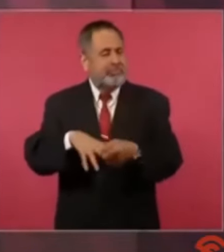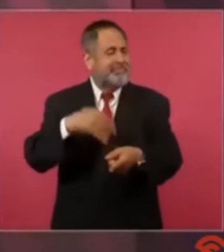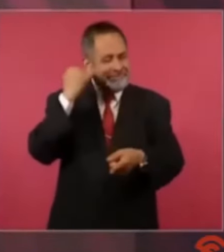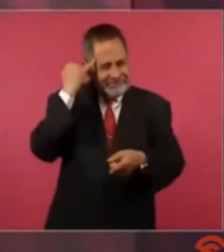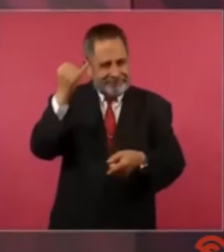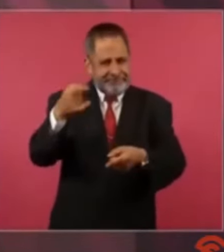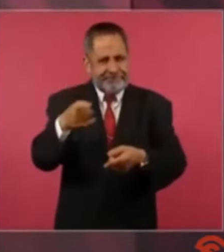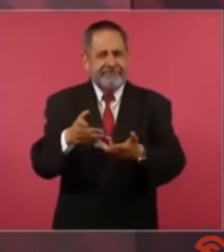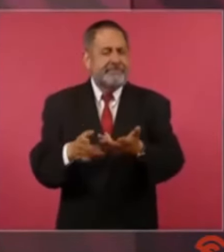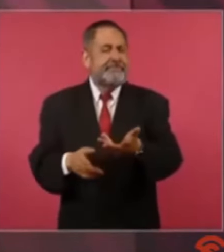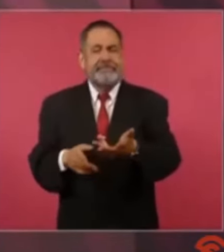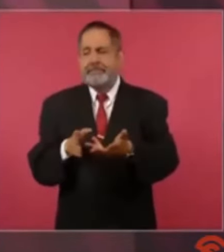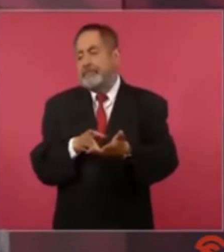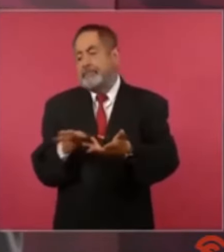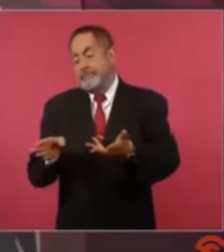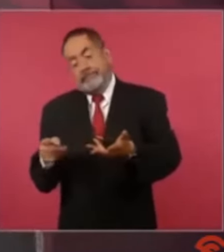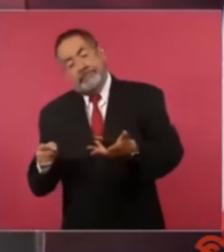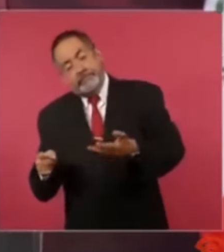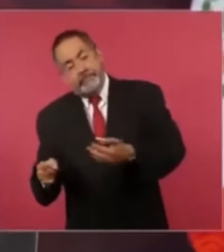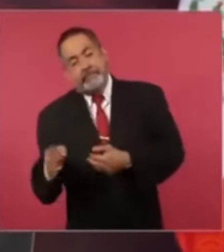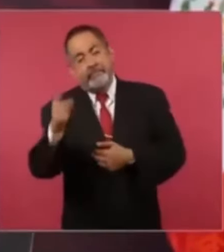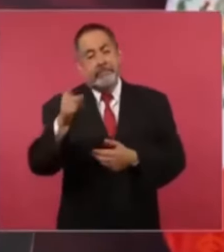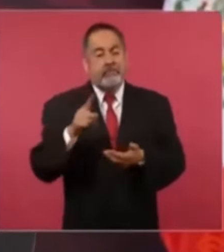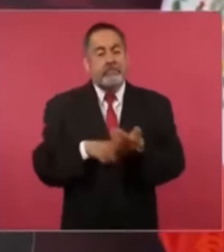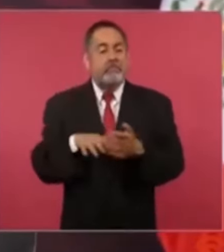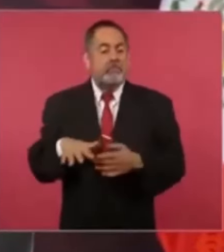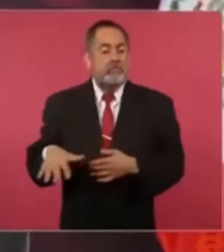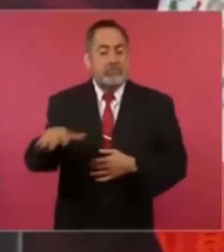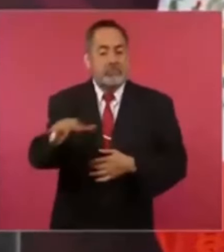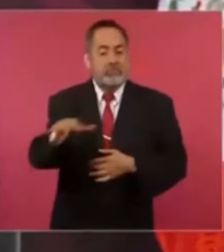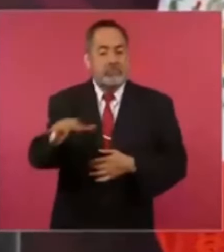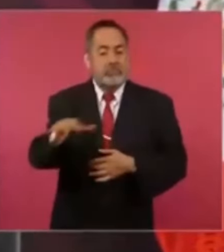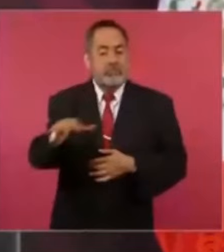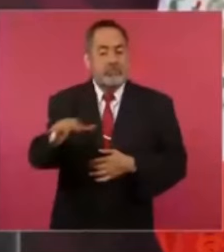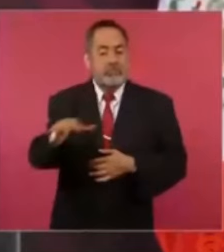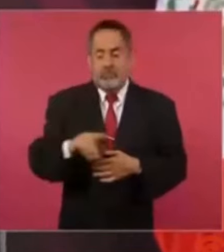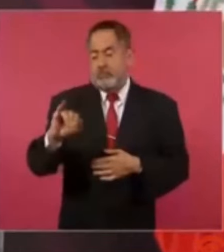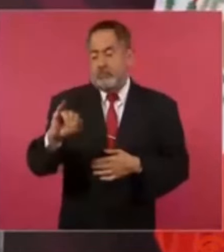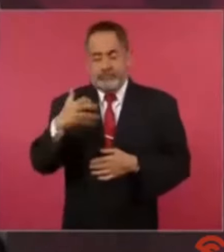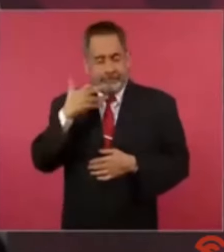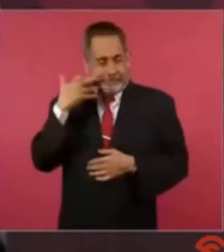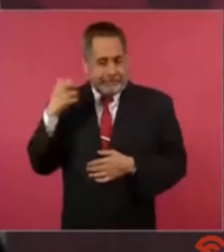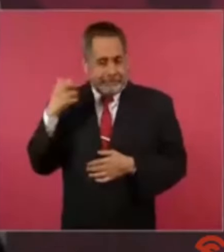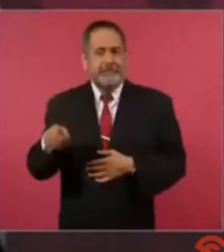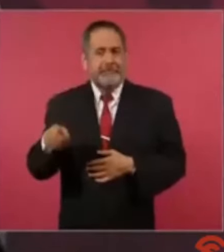imagínense ir a la zona arqueológica del Tigre,